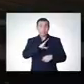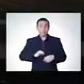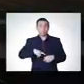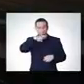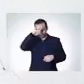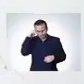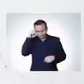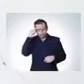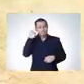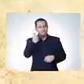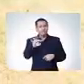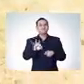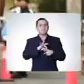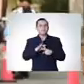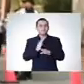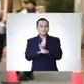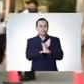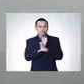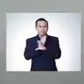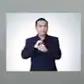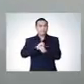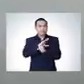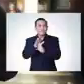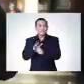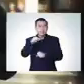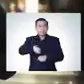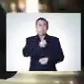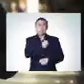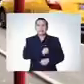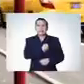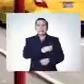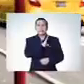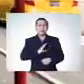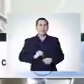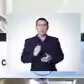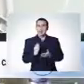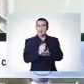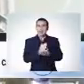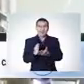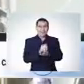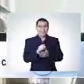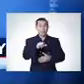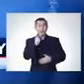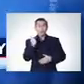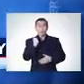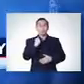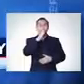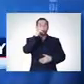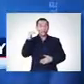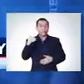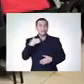hecho un excelente trabajo para que el coronavirus no impacte tanto a El Salvador, para que no suframos lo que están sufriendo